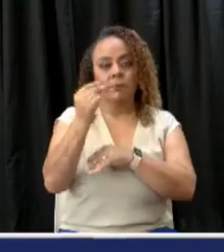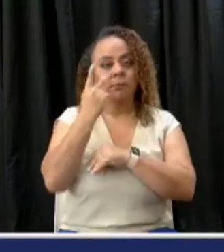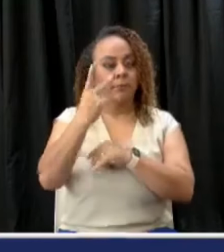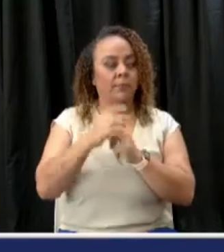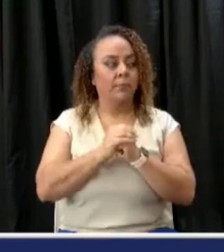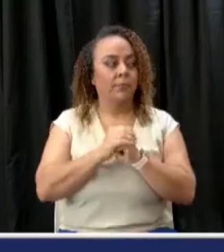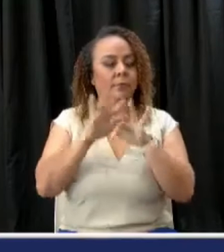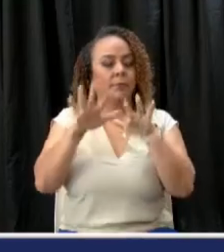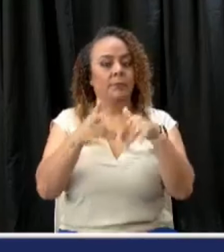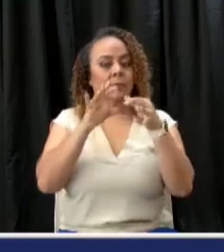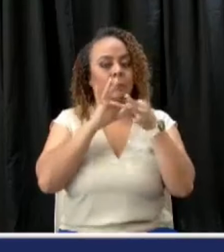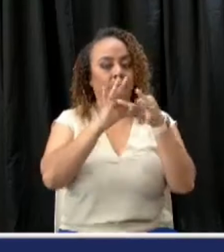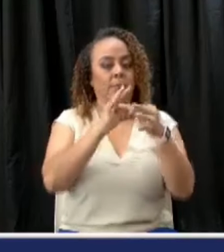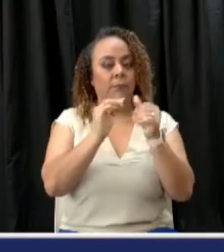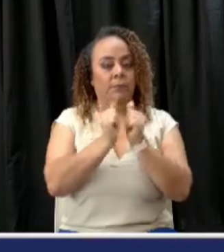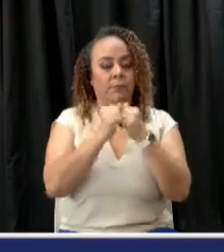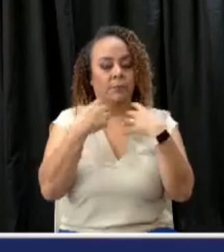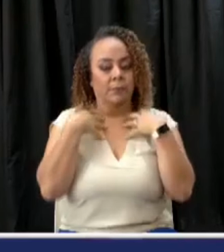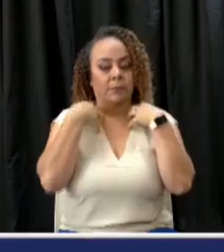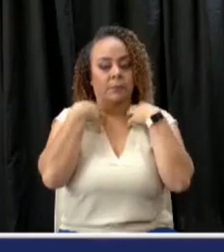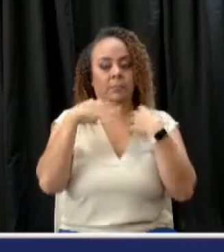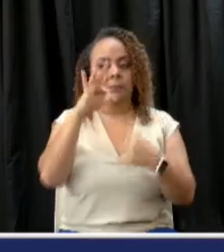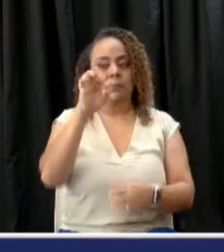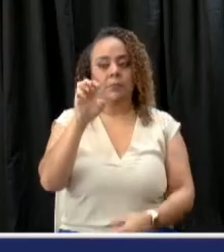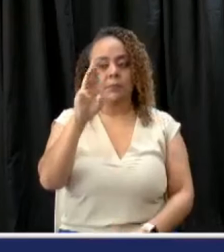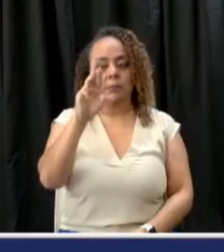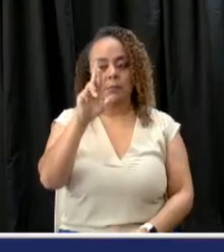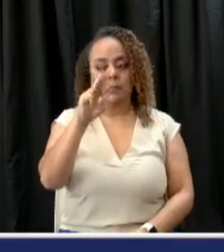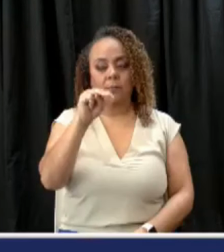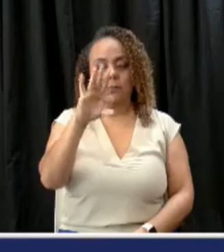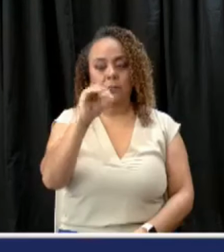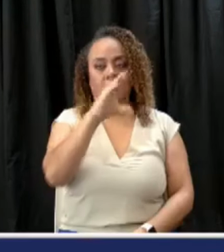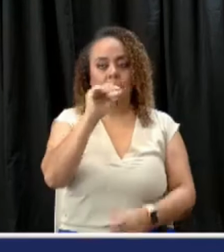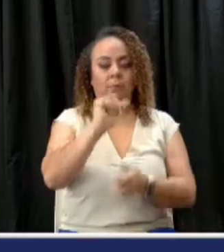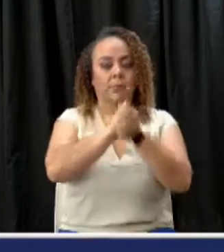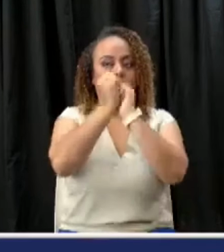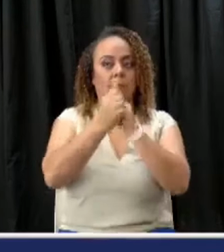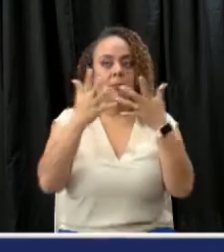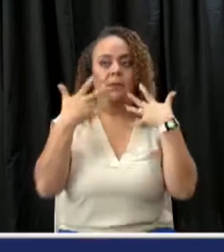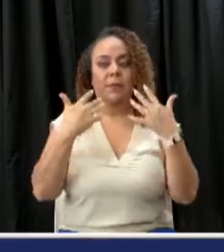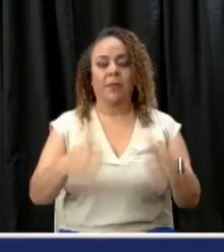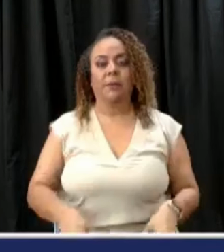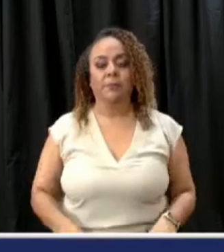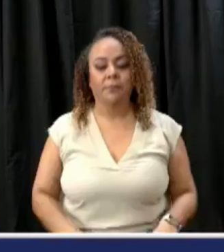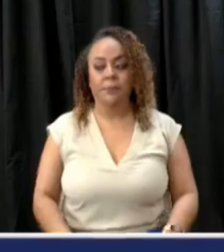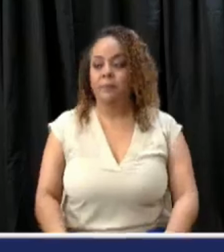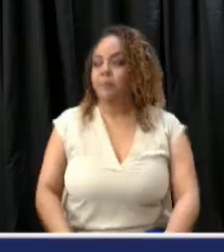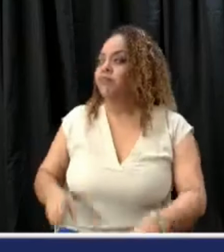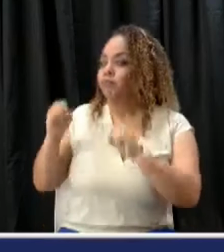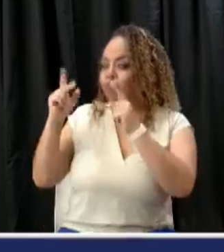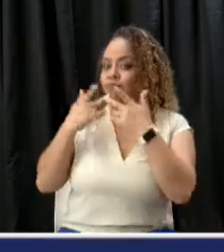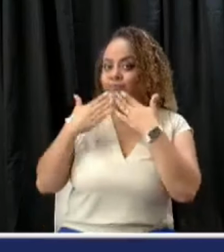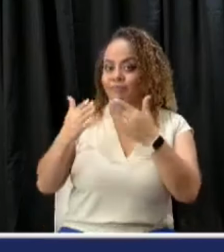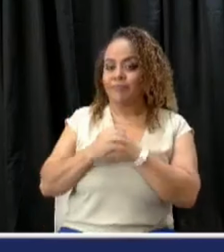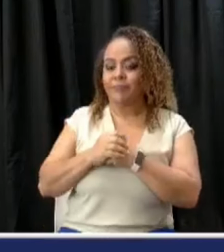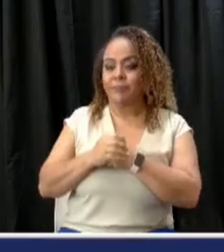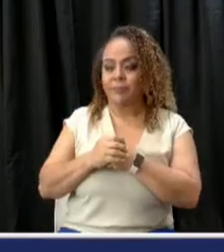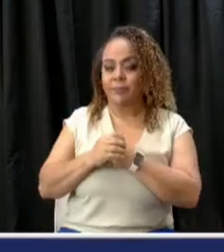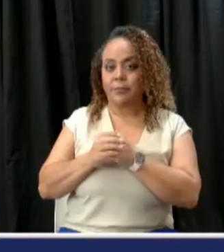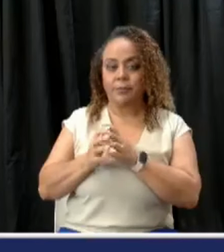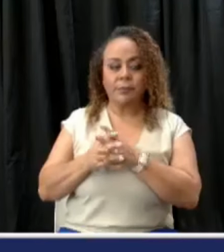están tan relacionados con el estrés térmico y con el cambio climático. Ok, muchísimas gracias. Nos